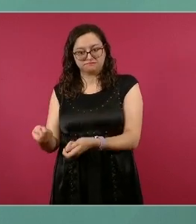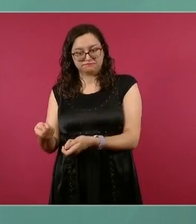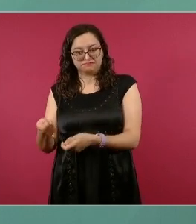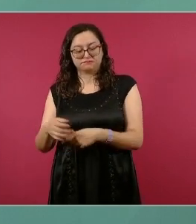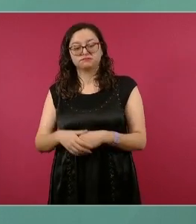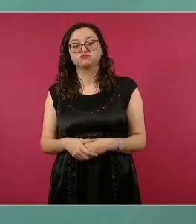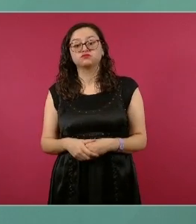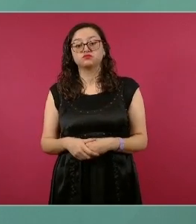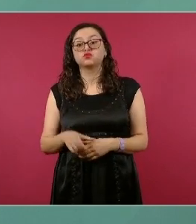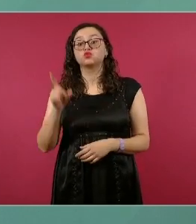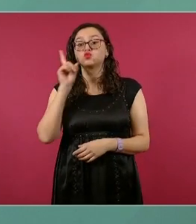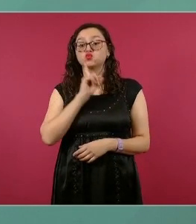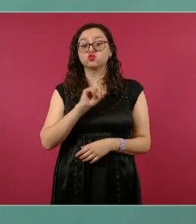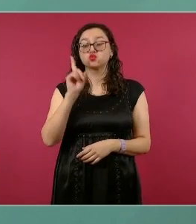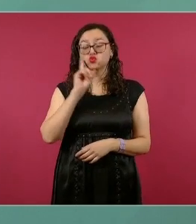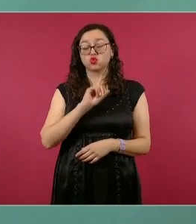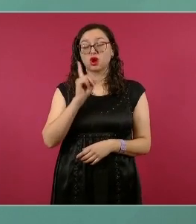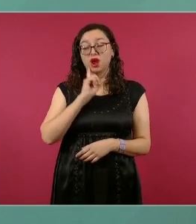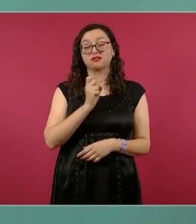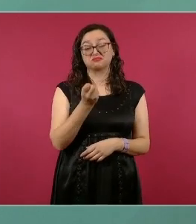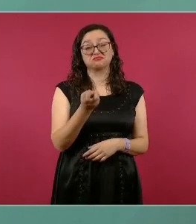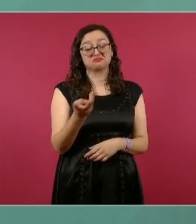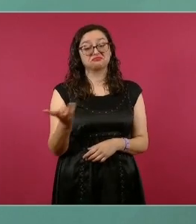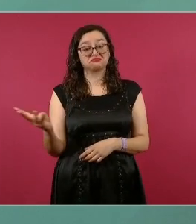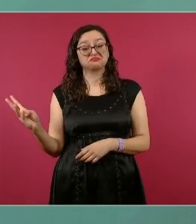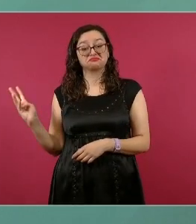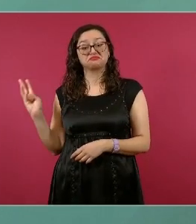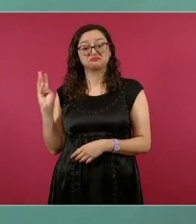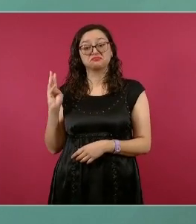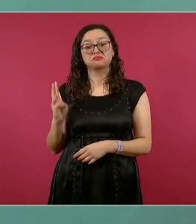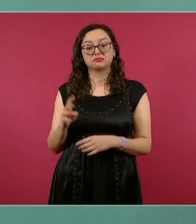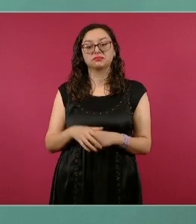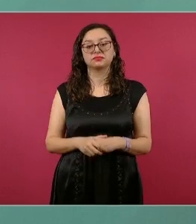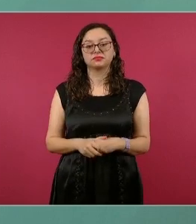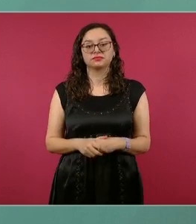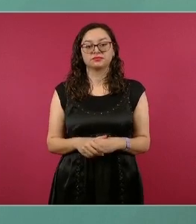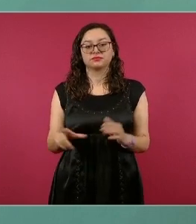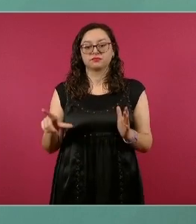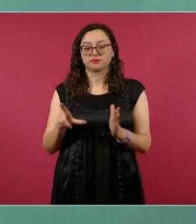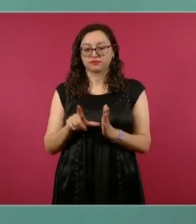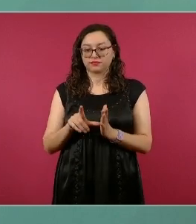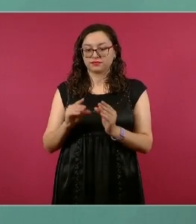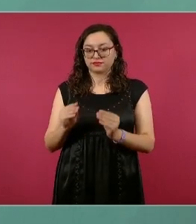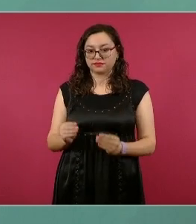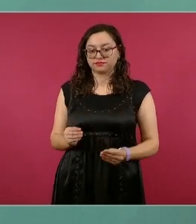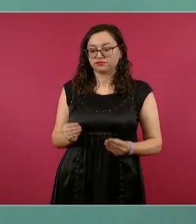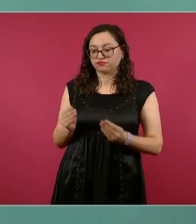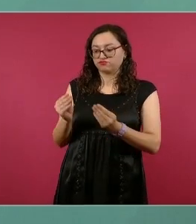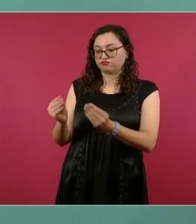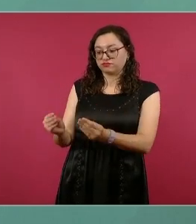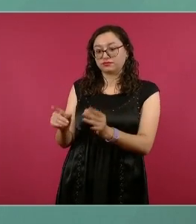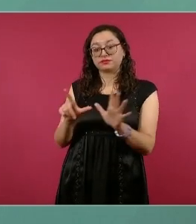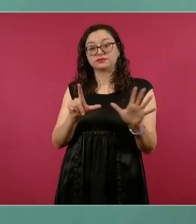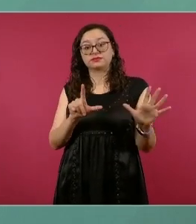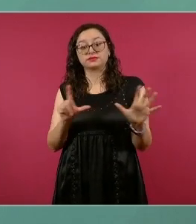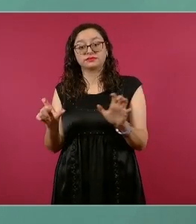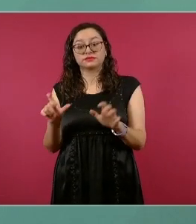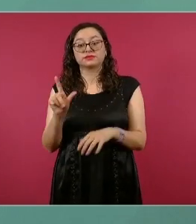Son mujeres las tesoreras de estos comités. Le vamos a entregar en este momento